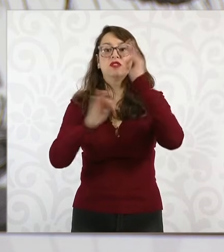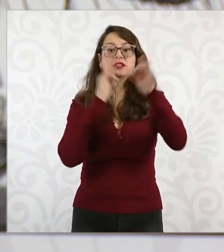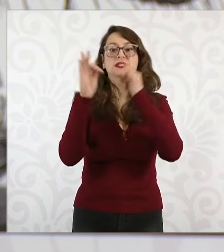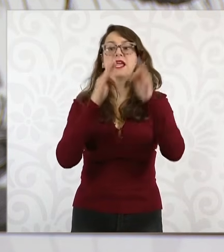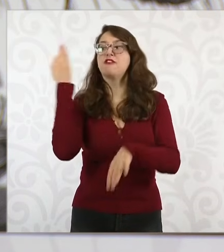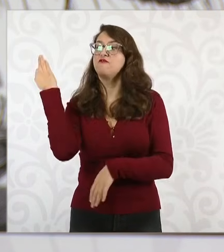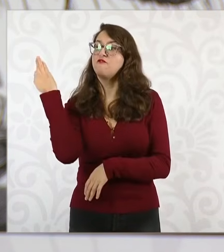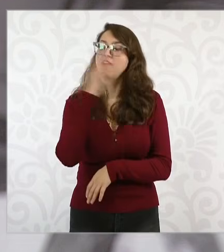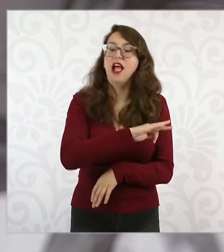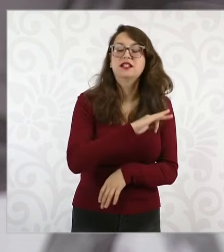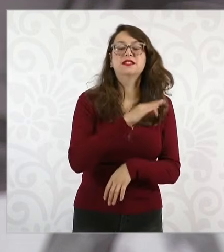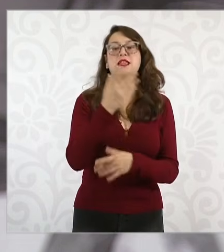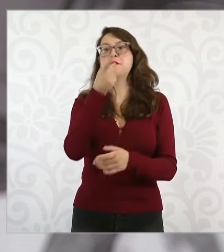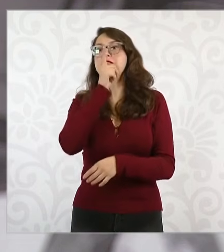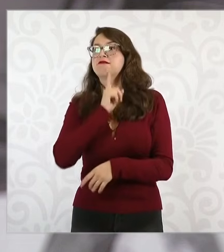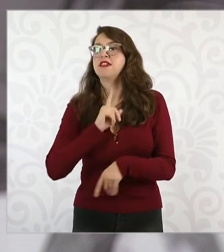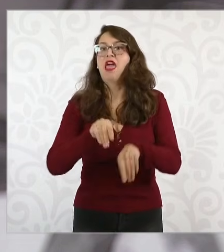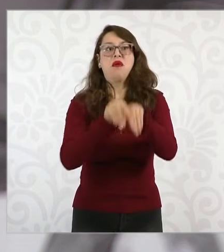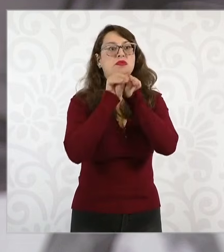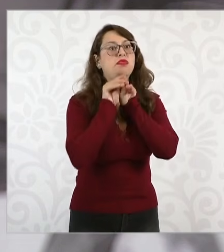estas interpretaciones